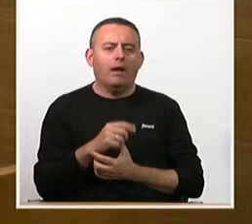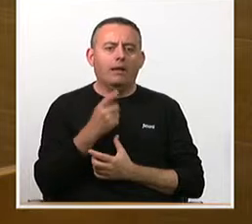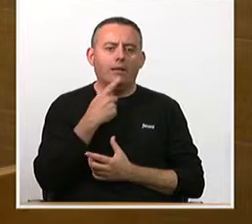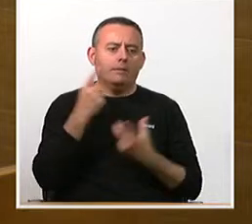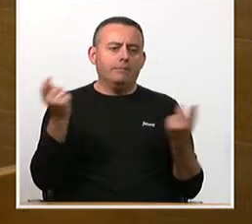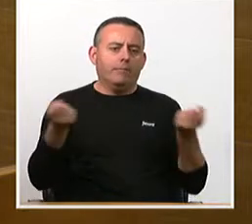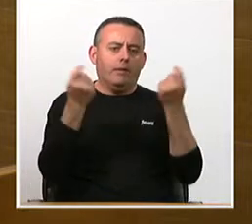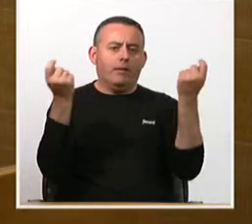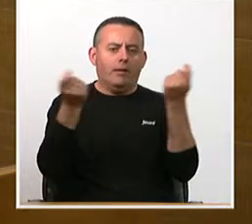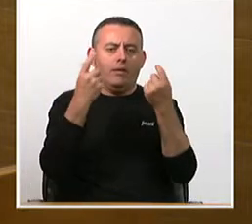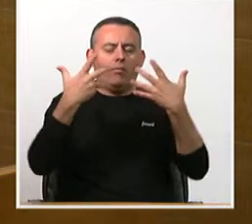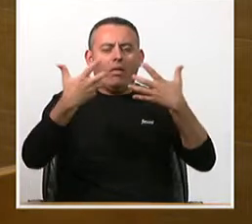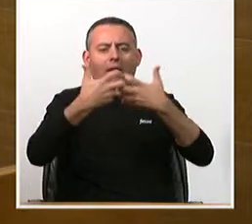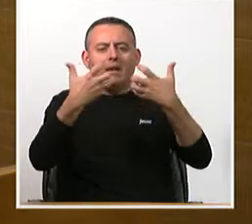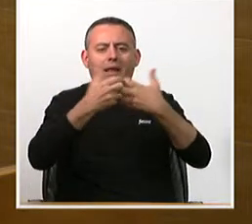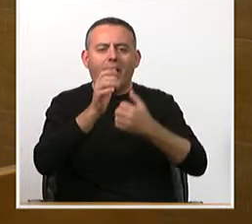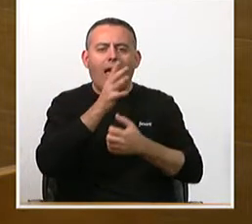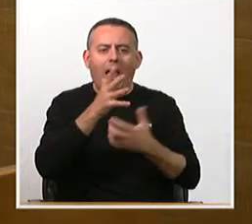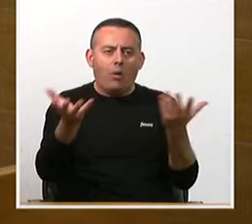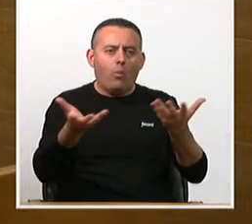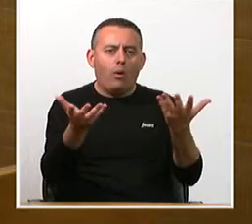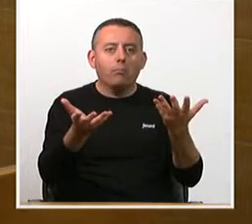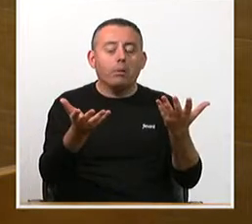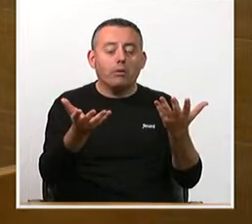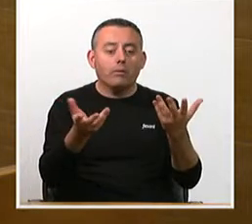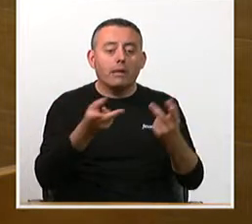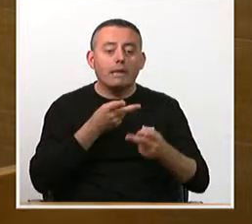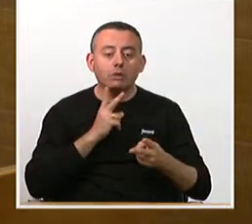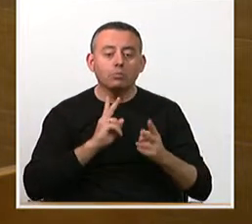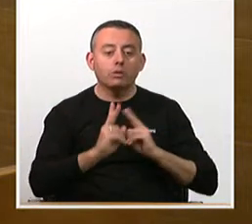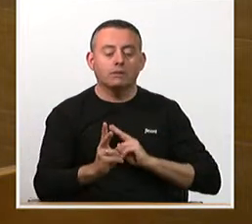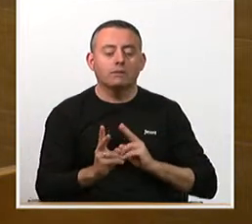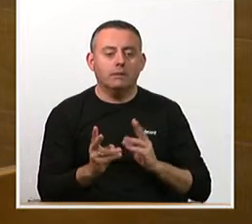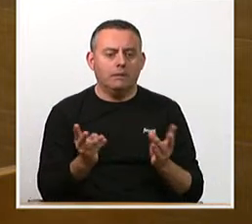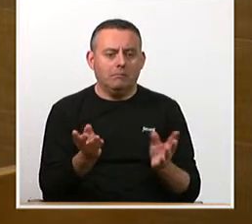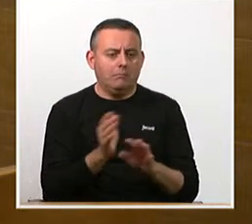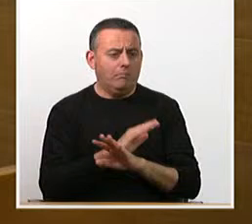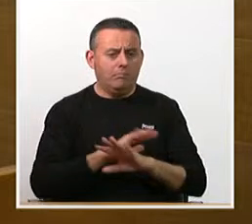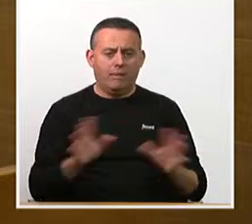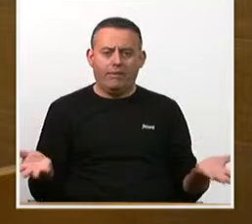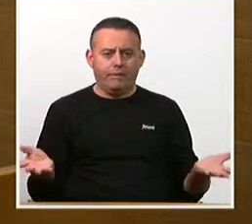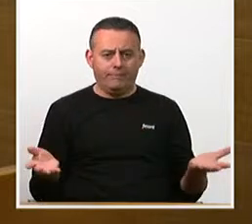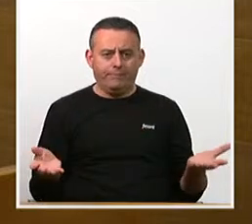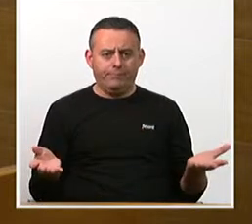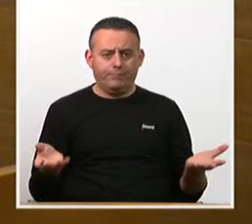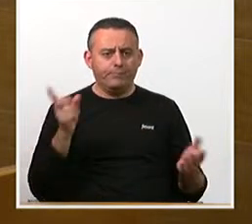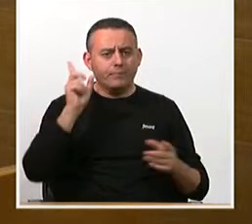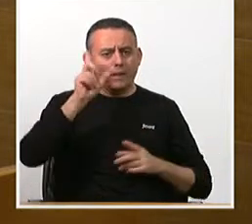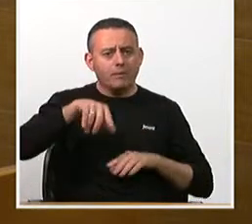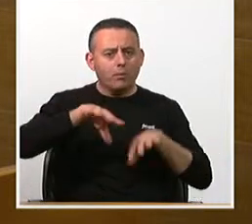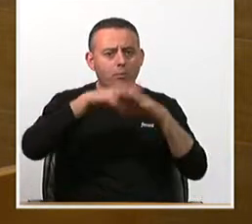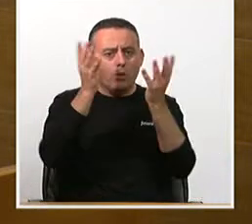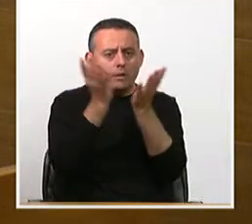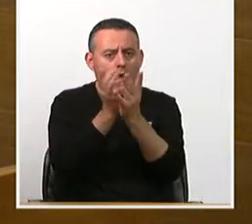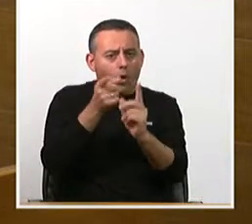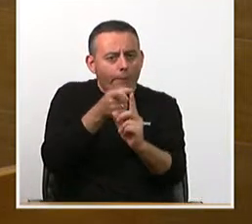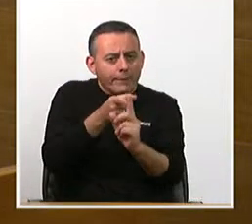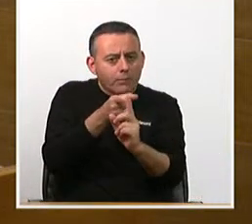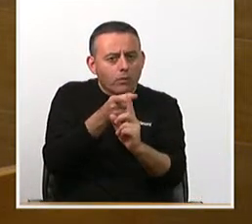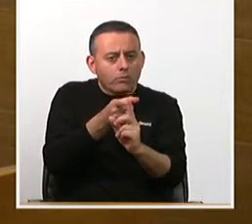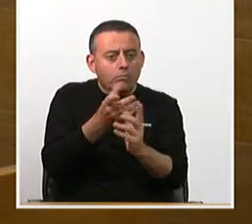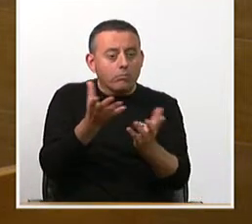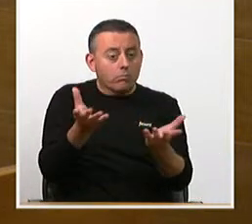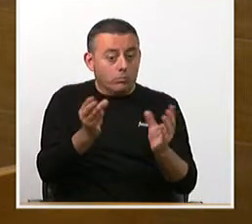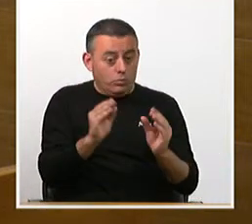una guerra del agua sin aportar respuesta alguna Respecto a los objetivos centrados en el planeta que son los que lleva su